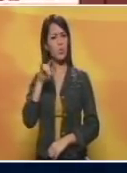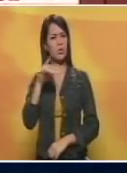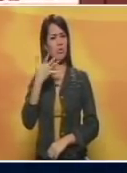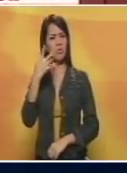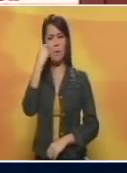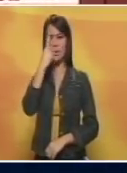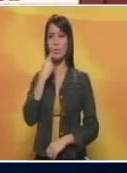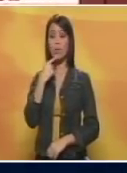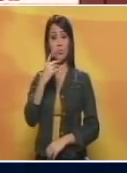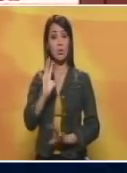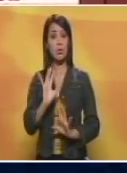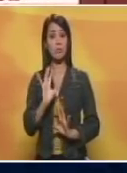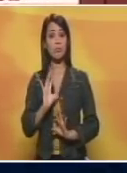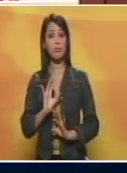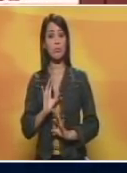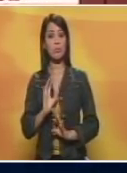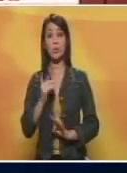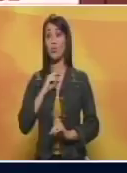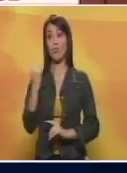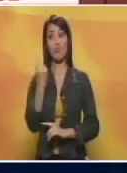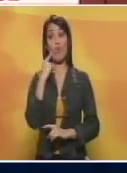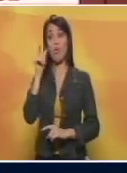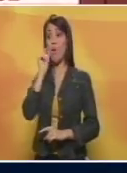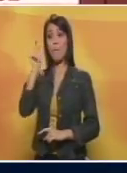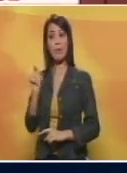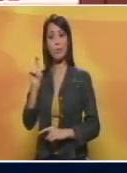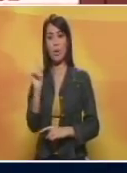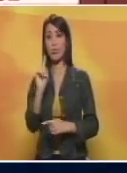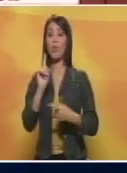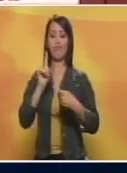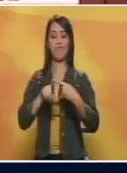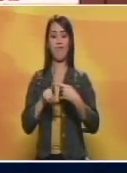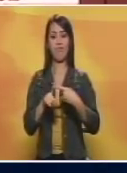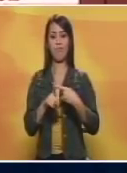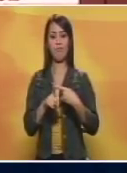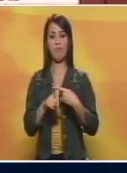me preguntaron y le dije no no sólo aguanta que seguí